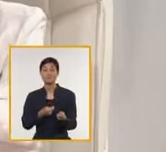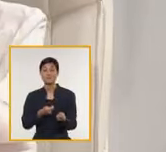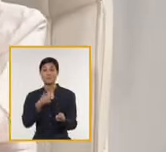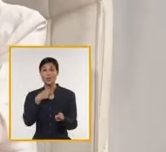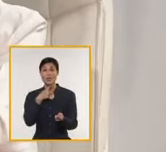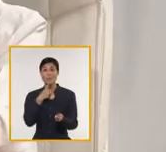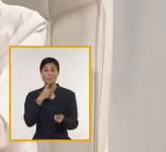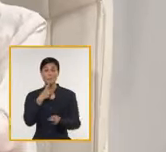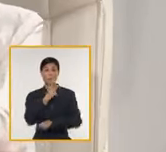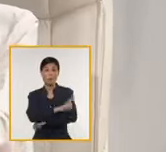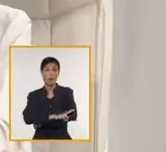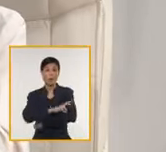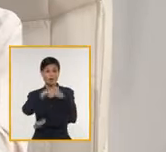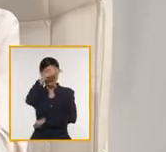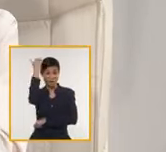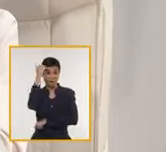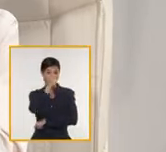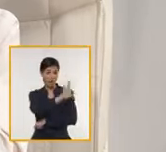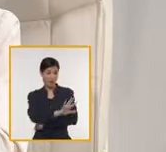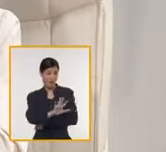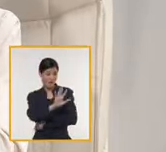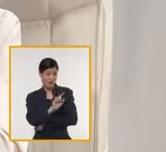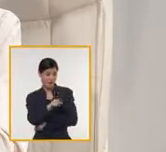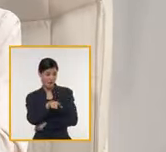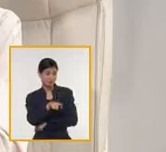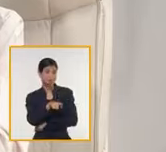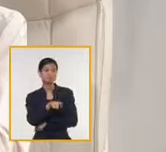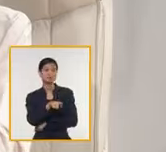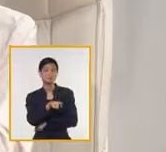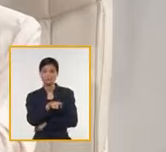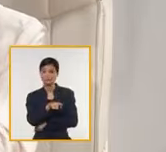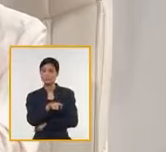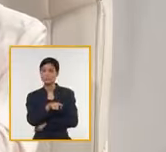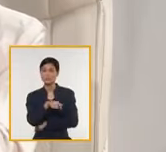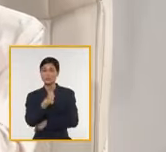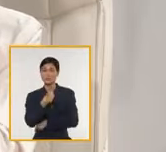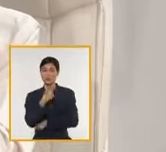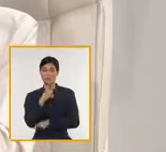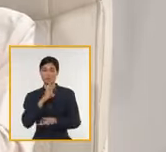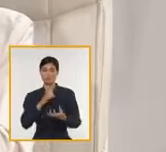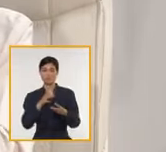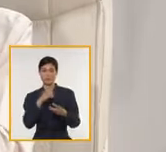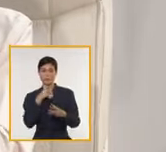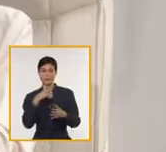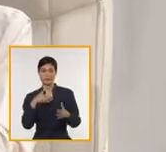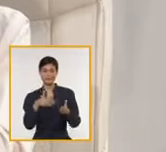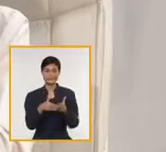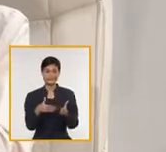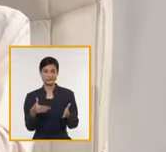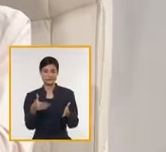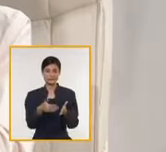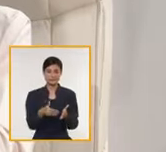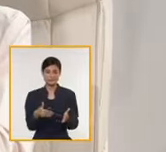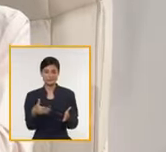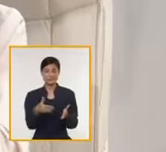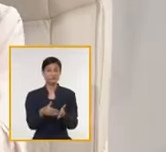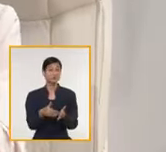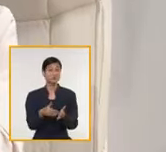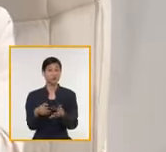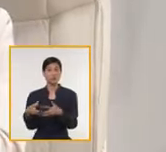sabemos que lo que ha habido detrás de estas intervenciones ha sido el petróleo y los recursos